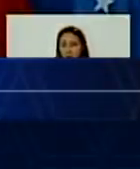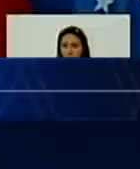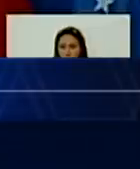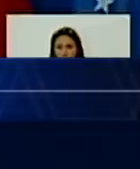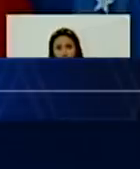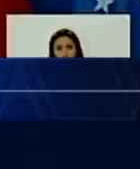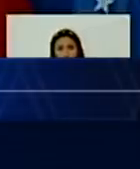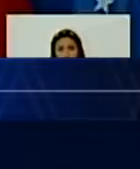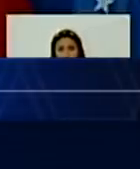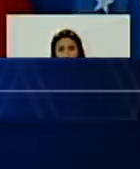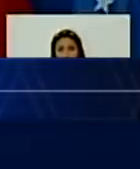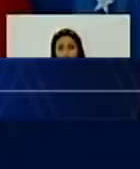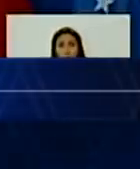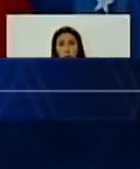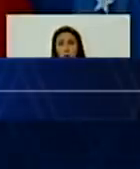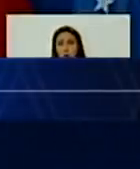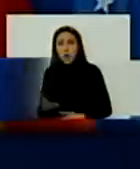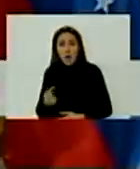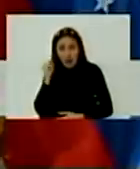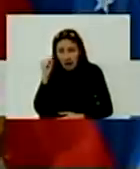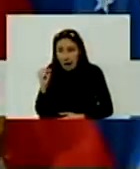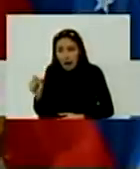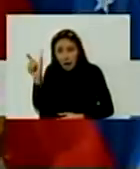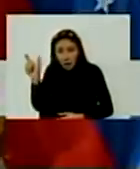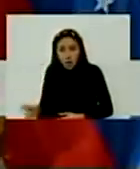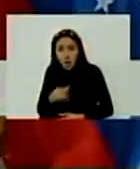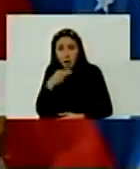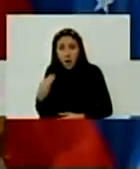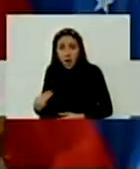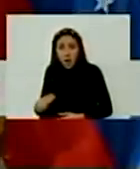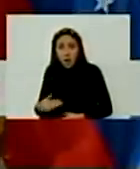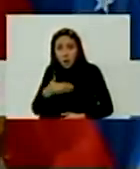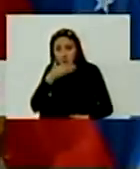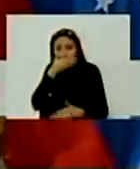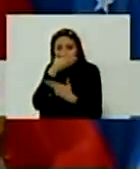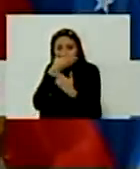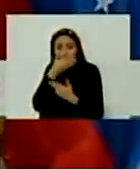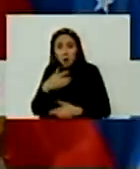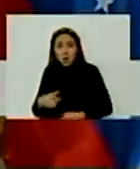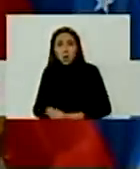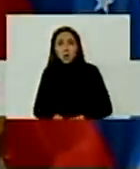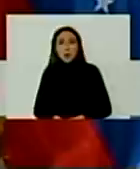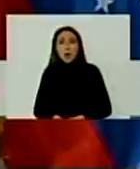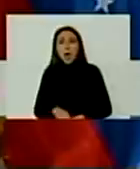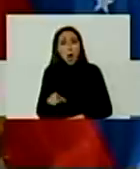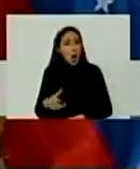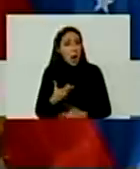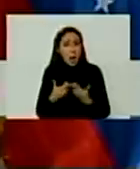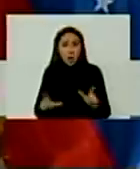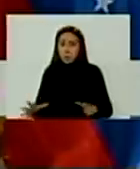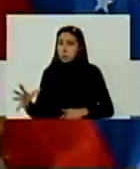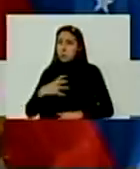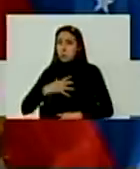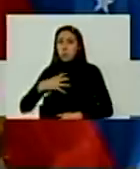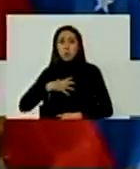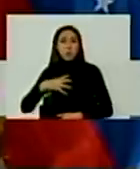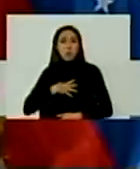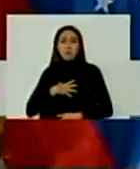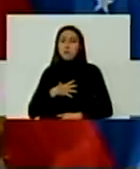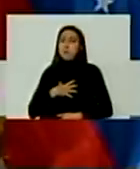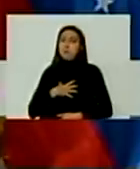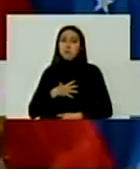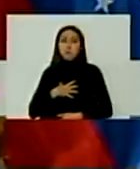criterio, han sido asesinos y criminales, estar libres por estos lamentables